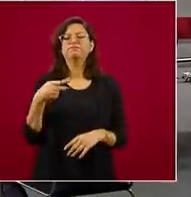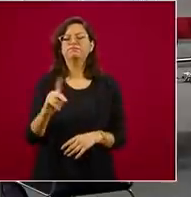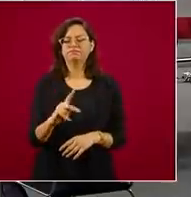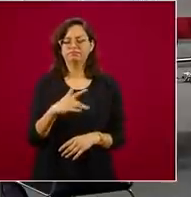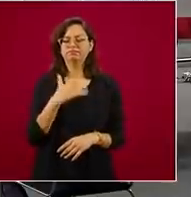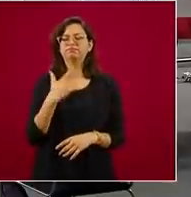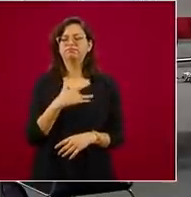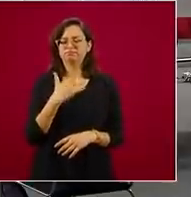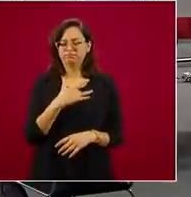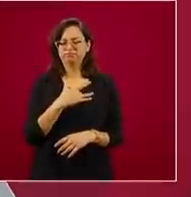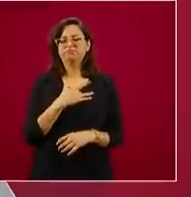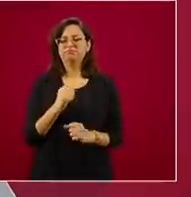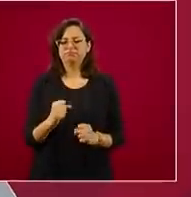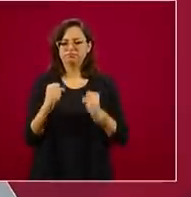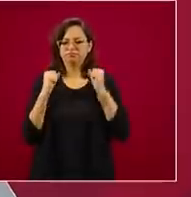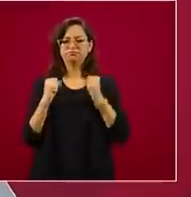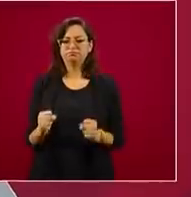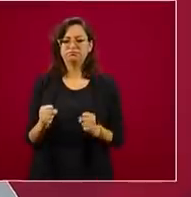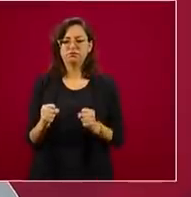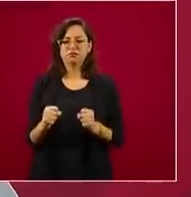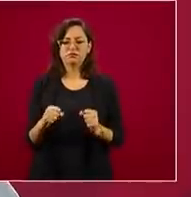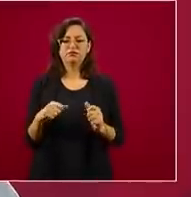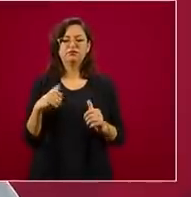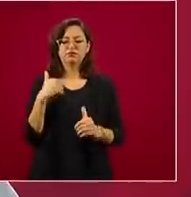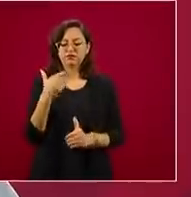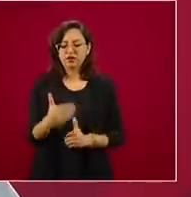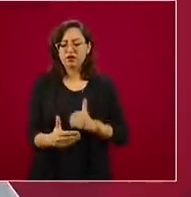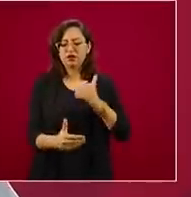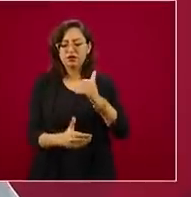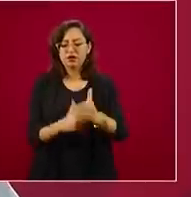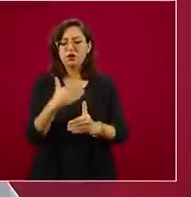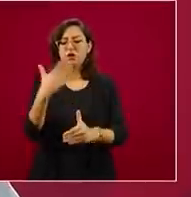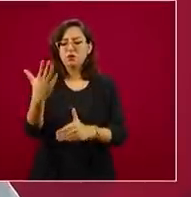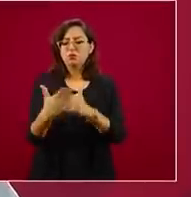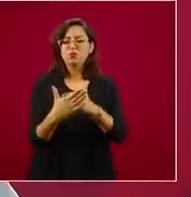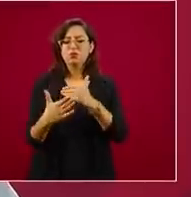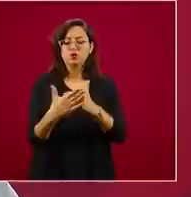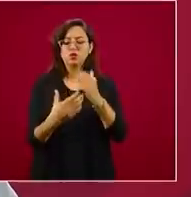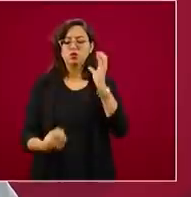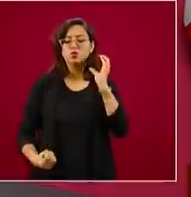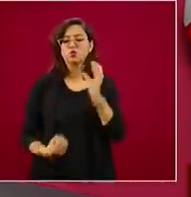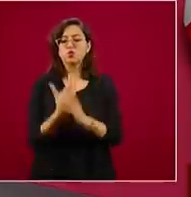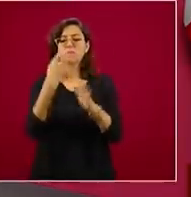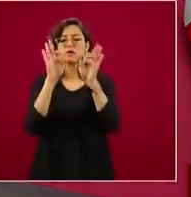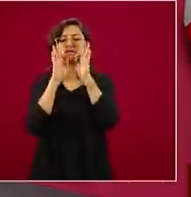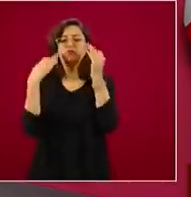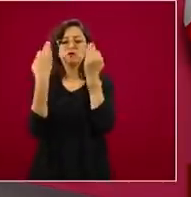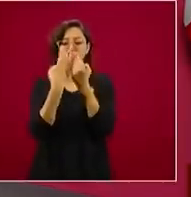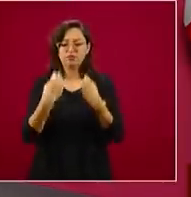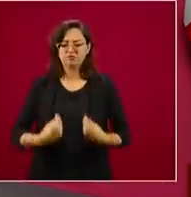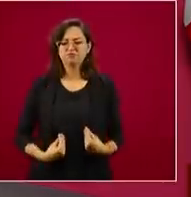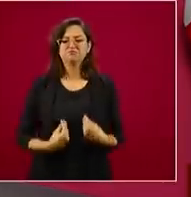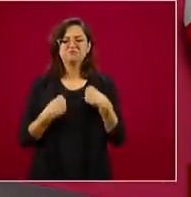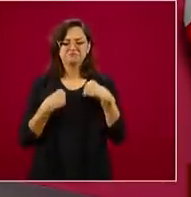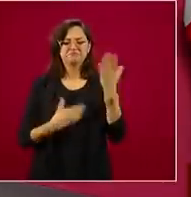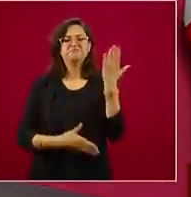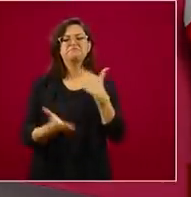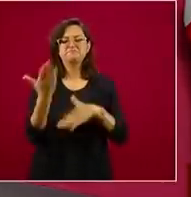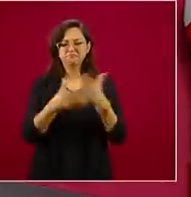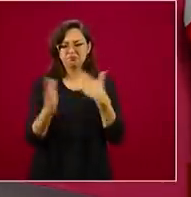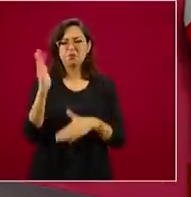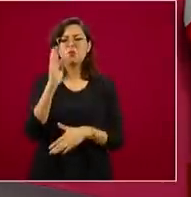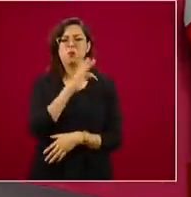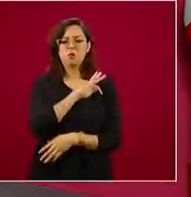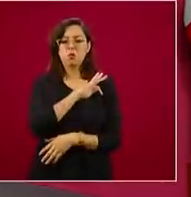saldremos fortalecidos en el regreso que nos llevará a la nueva normalidad. Pero para